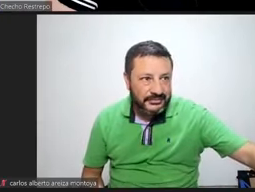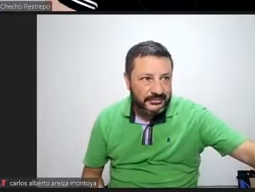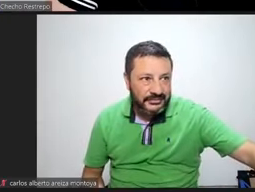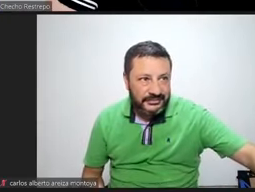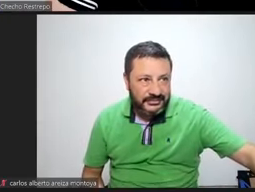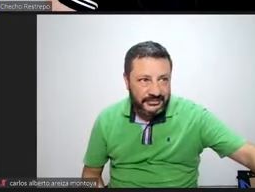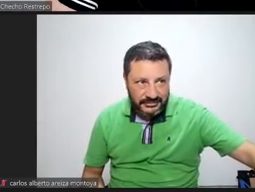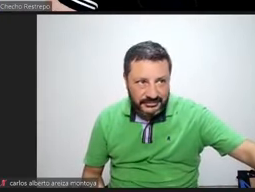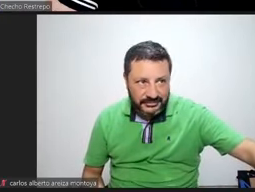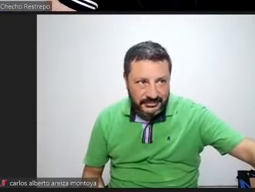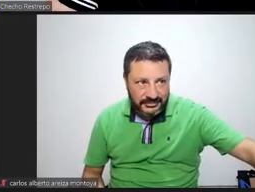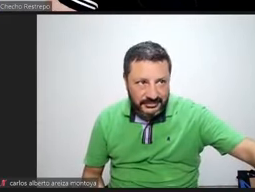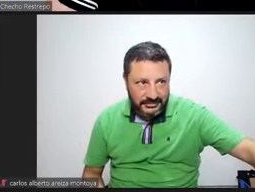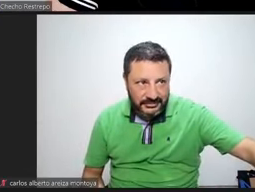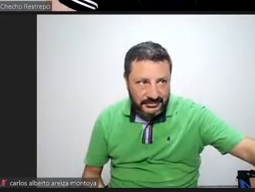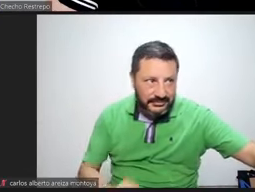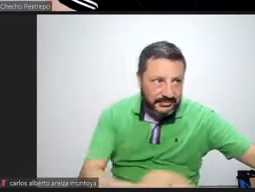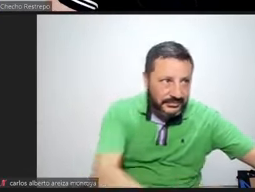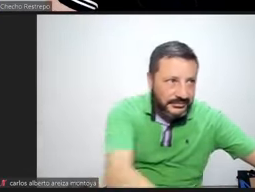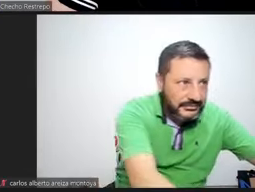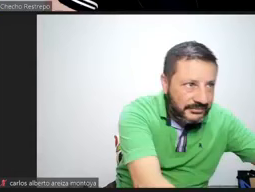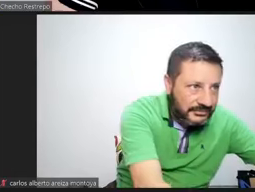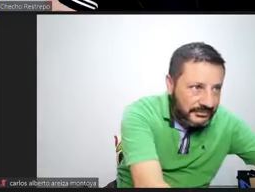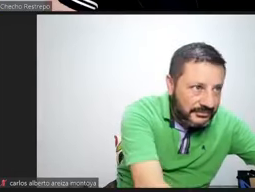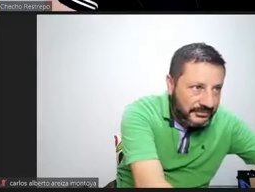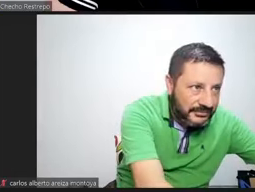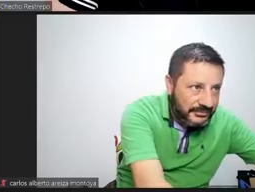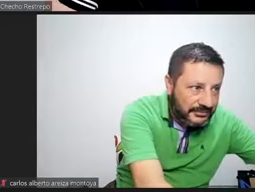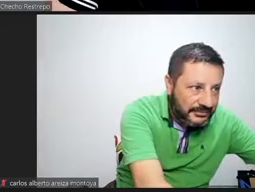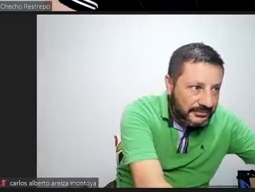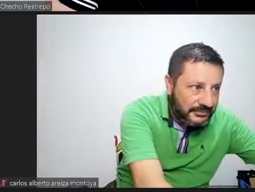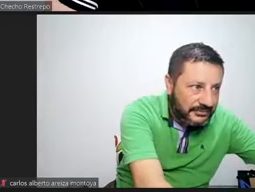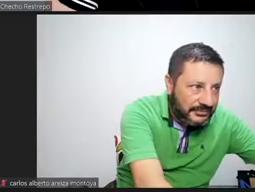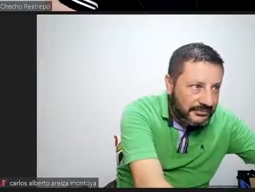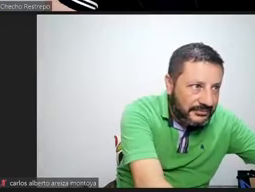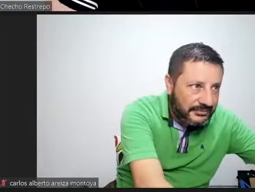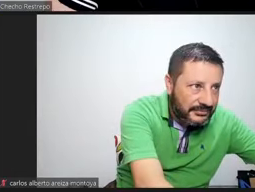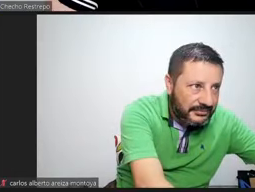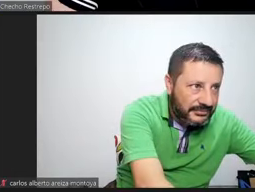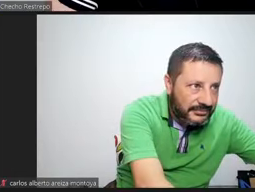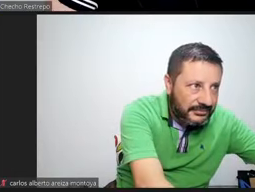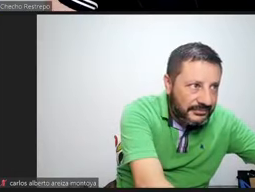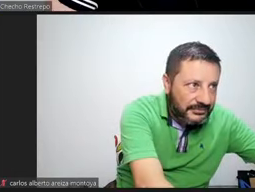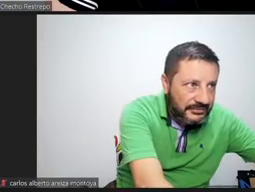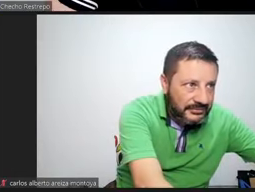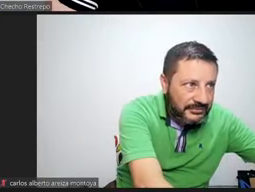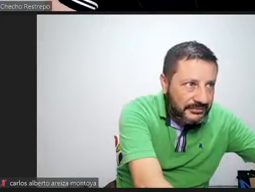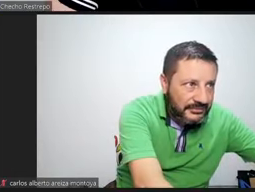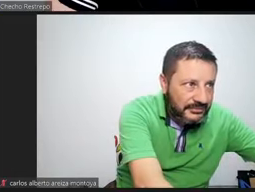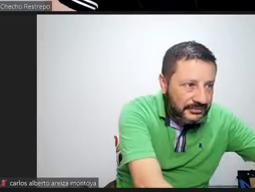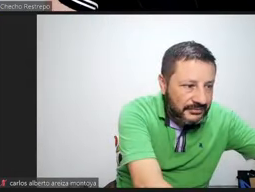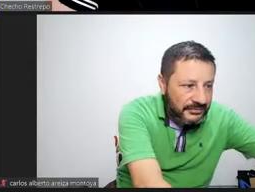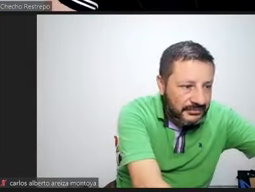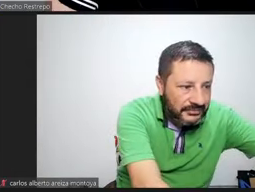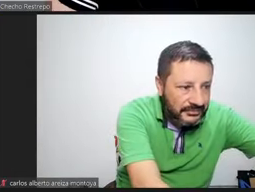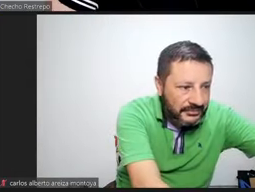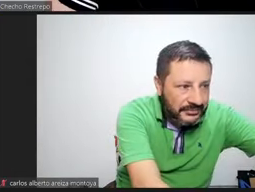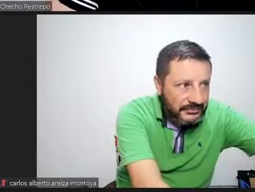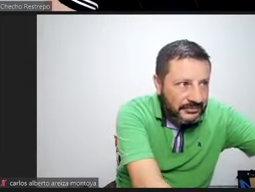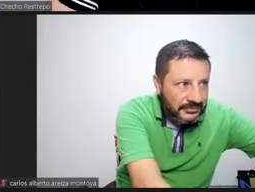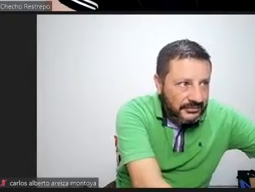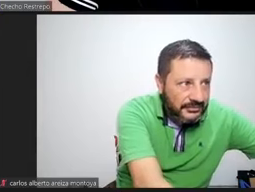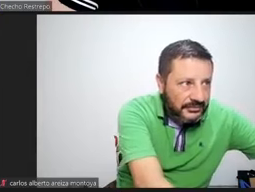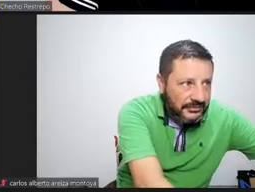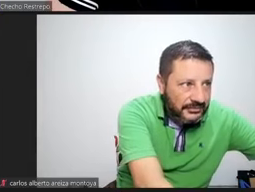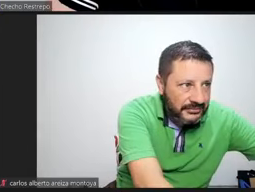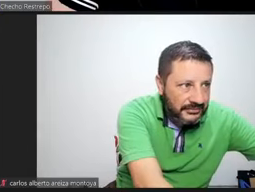y ella lo hace. O sea, tiene tanta potencia y tanta fuerza, que incluso lo hacen muy pocos hombres en el mundo, y ella lo hace. O